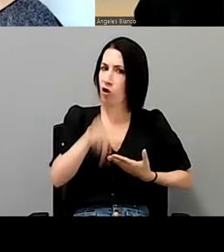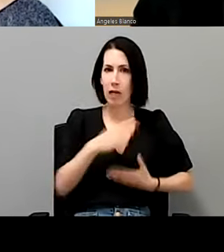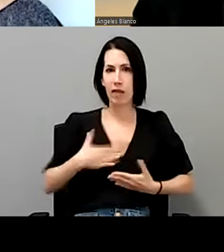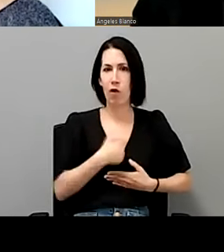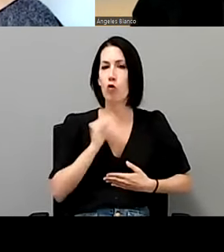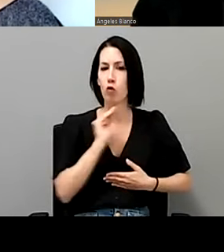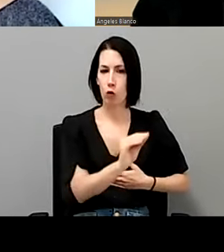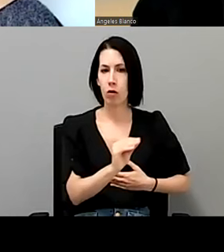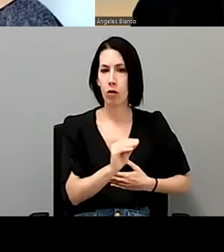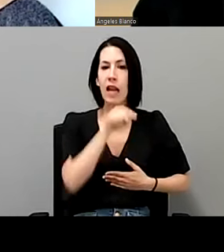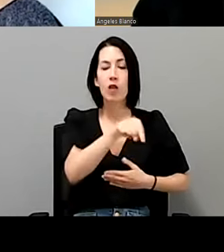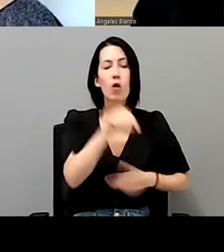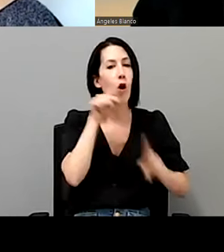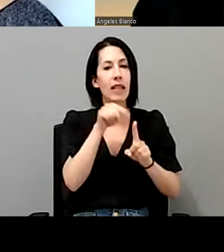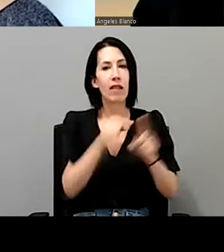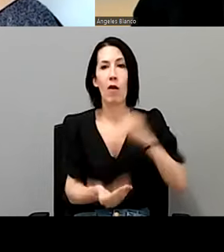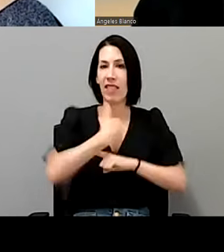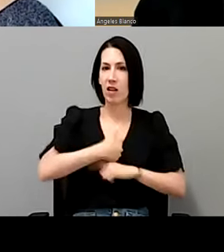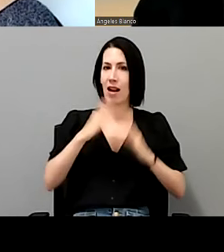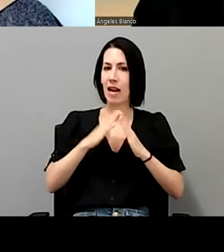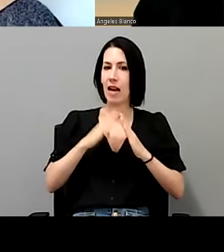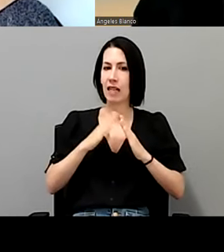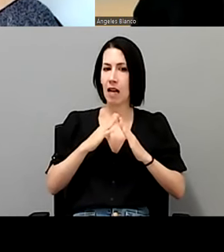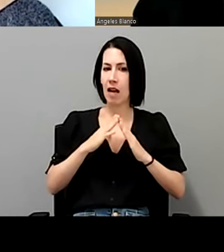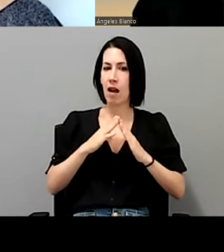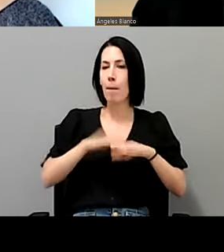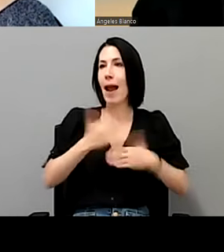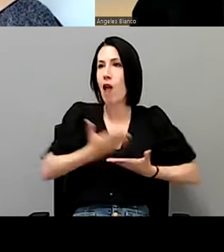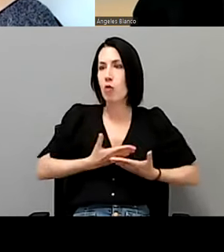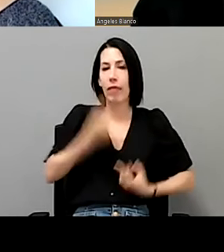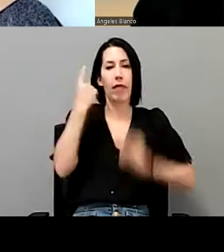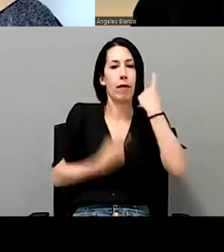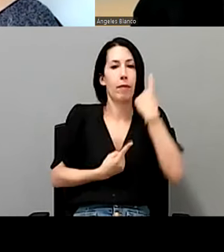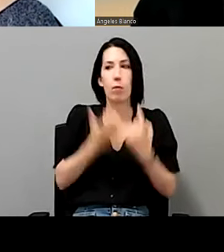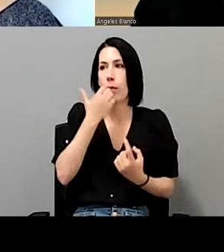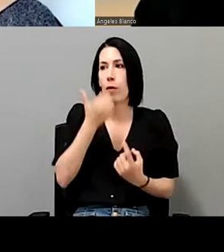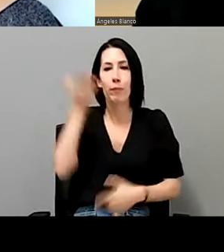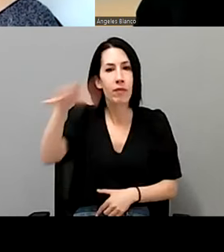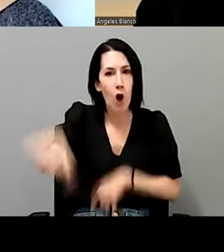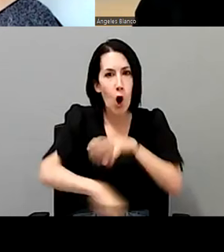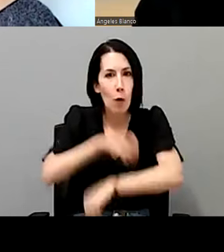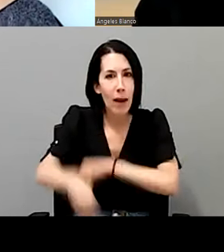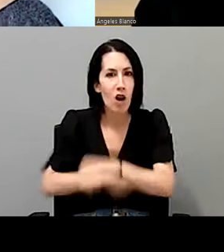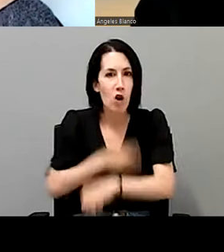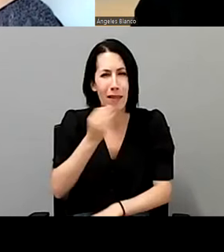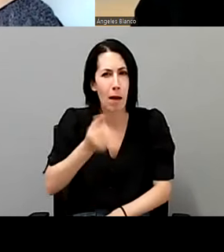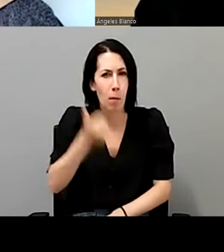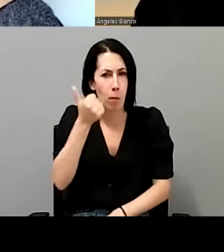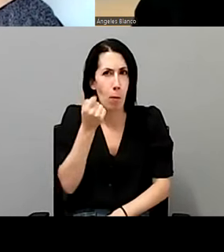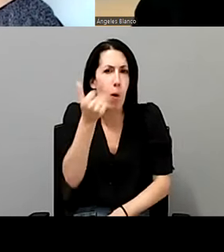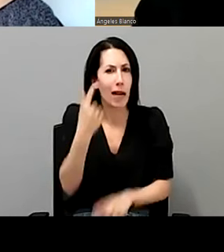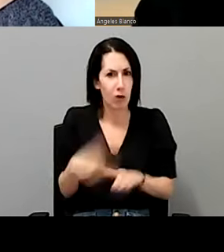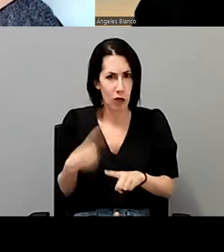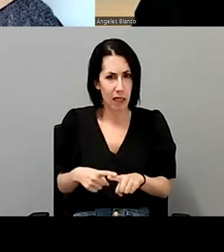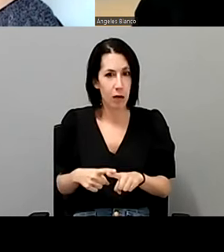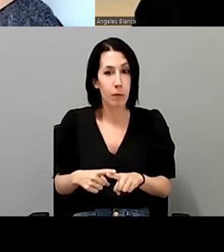el domicilio y complementariamente pues, para hacer la compra y poco más. En